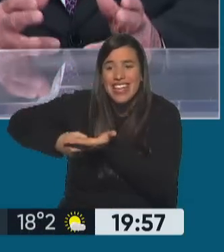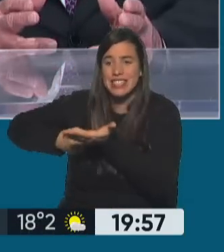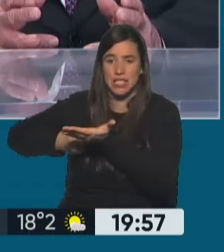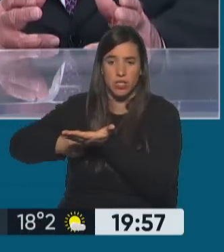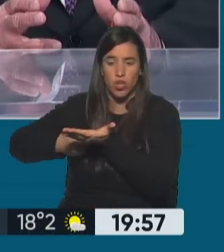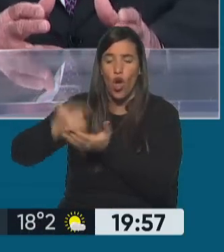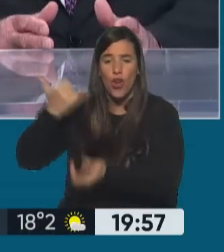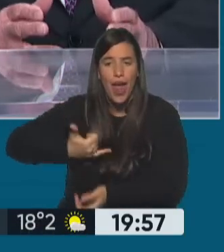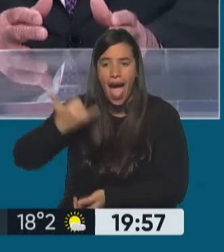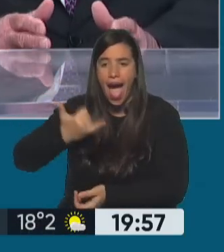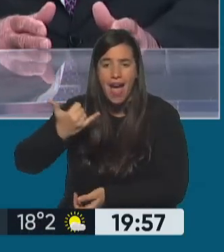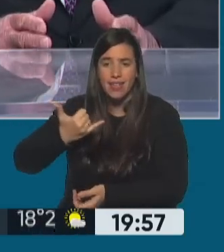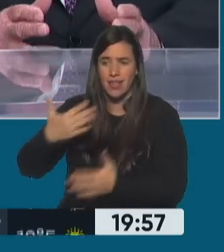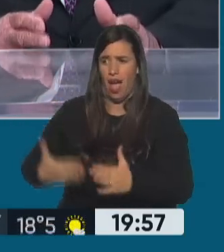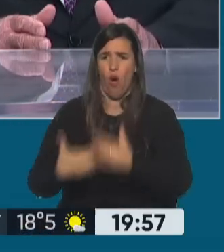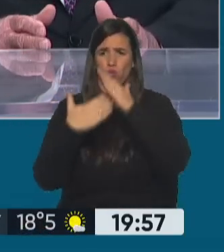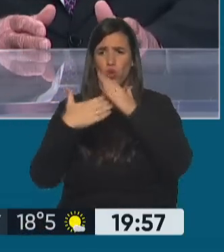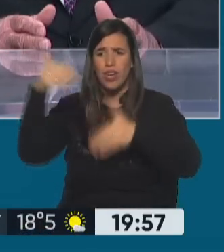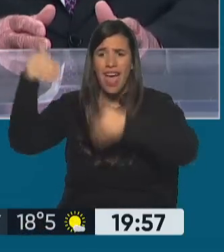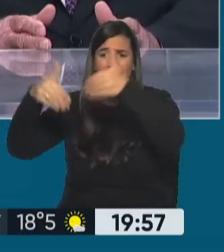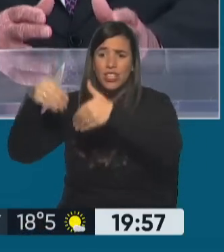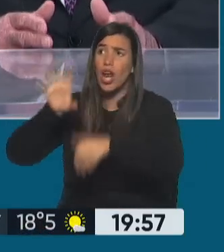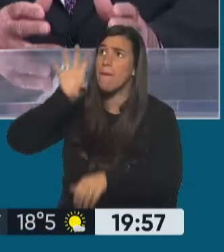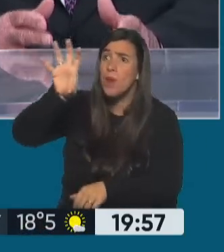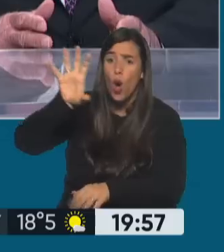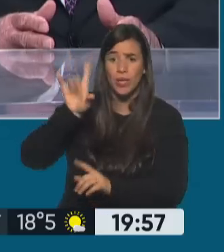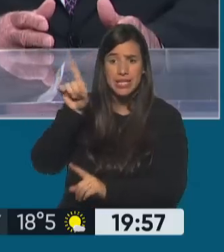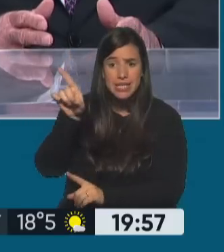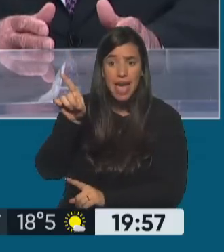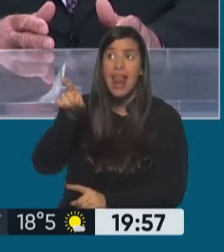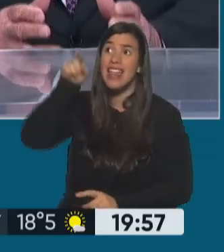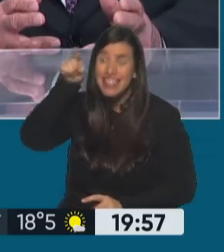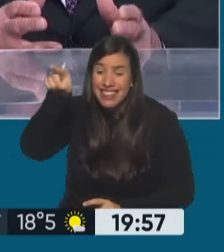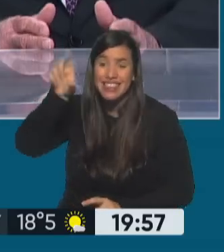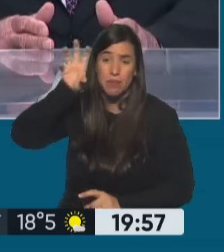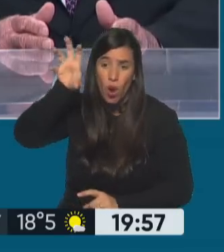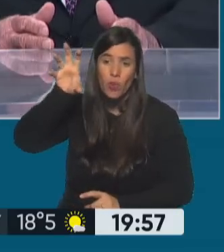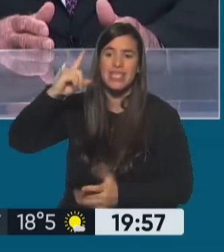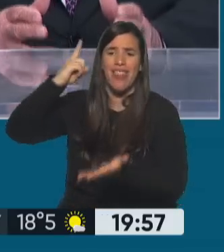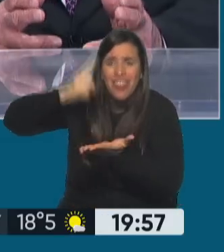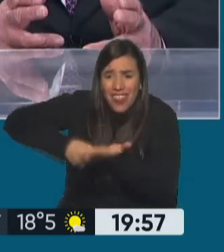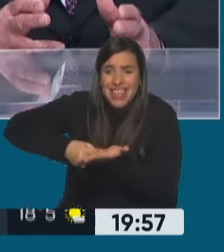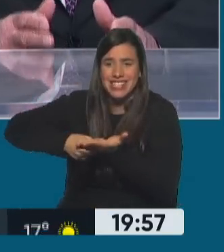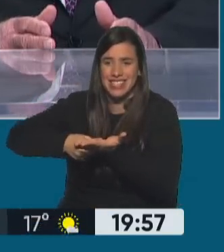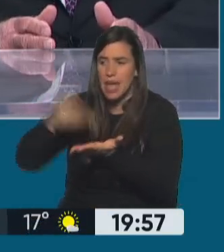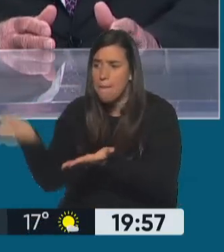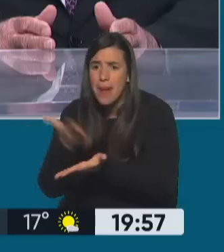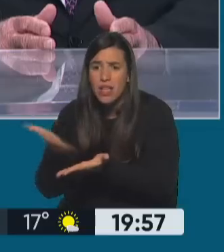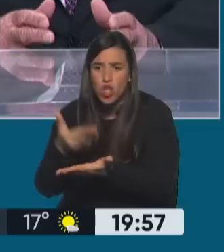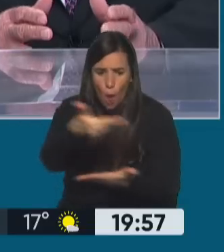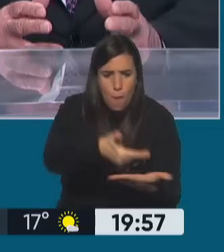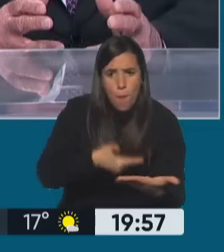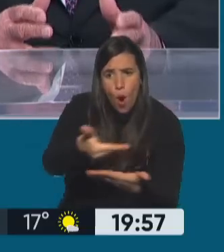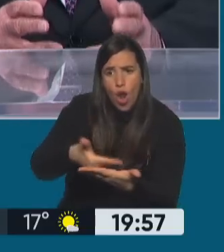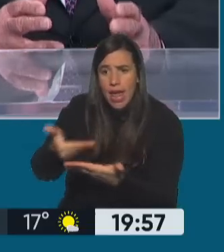superior autoridad electoral provincial que ha habilitado la impresión de las boletas con las